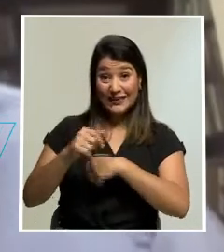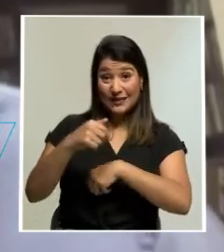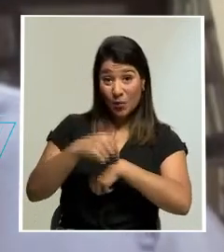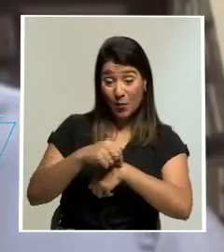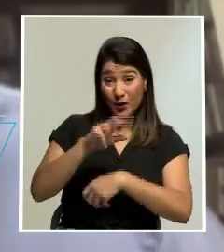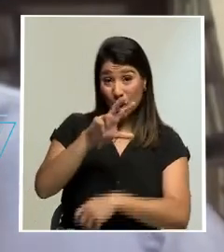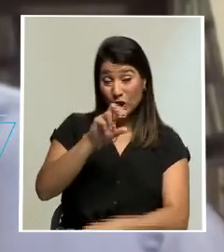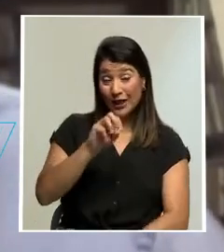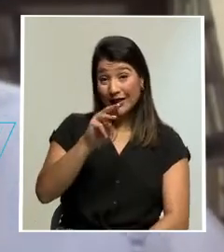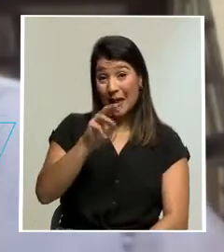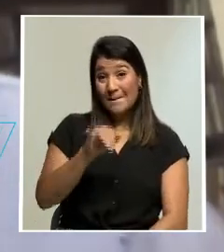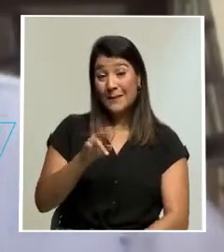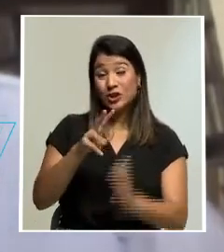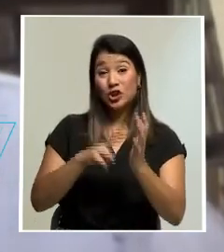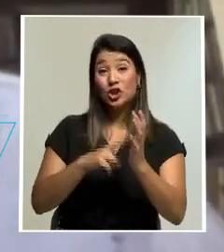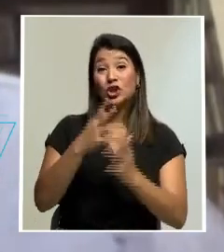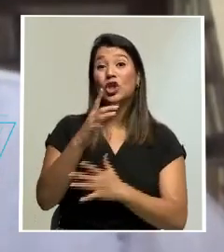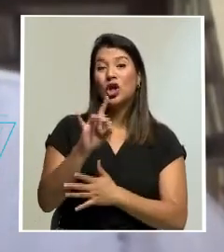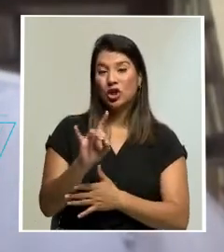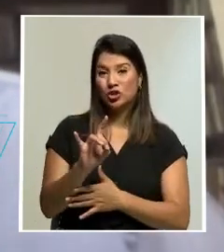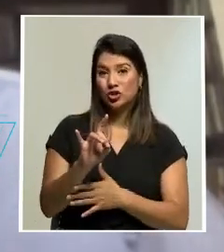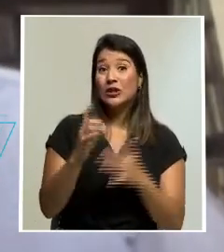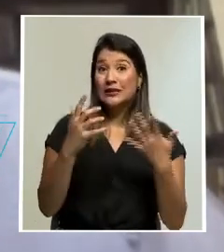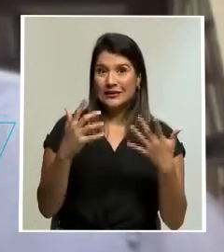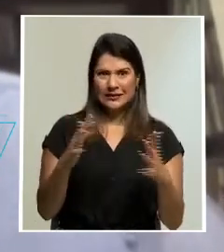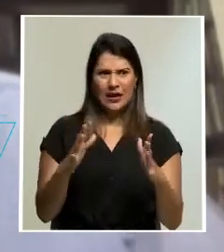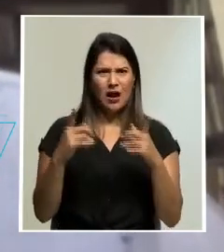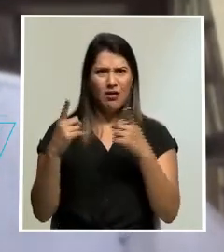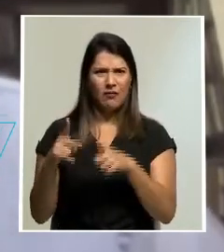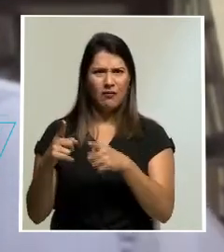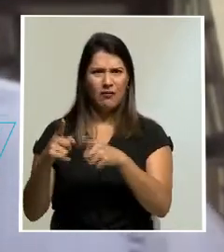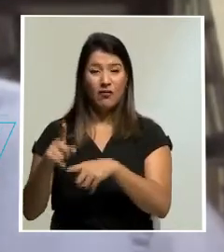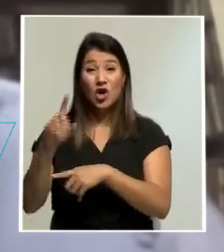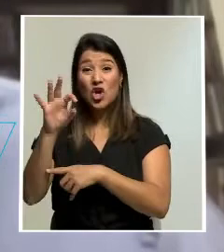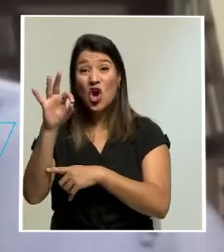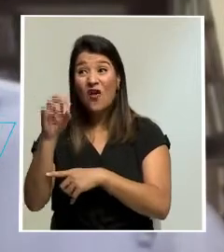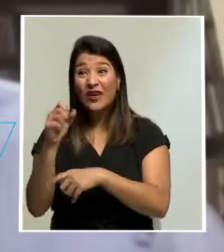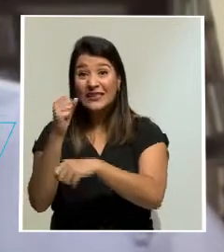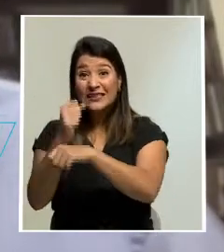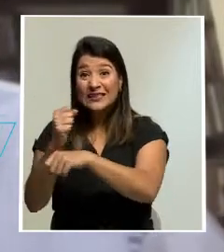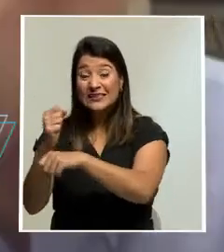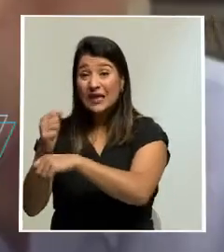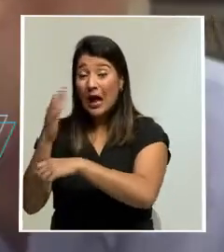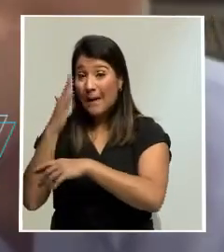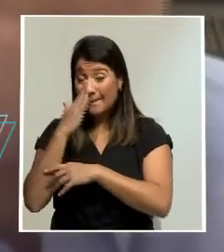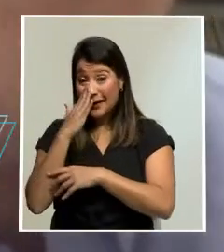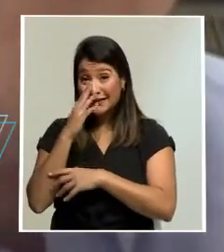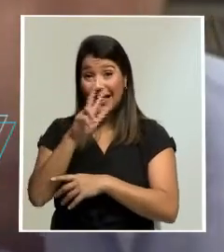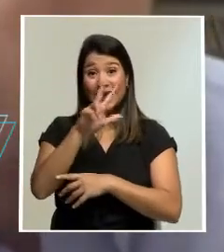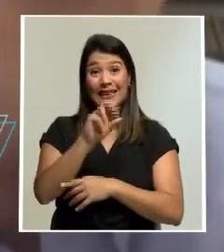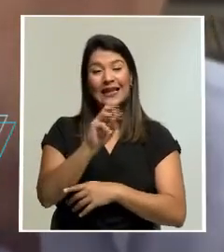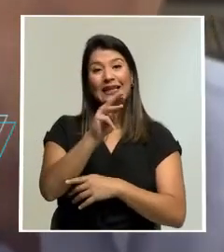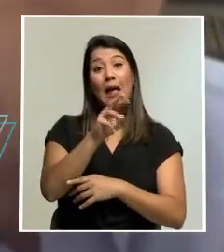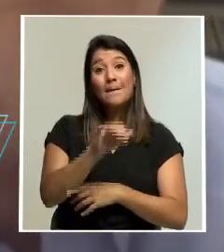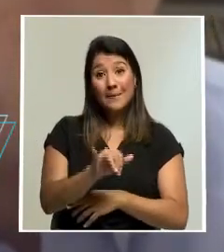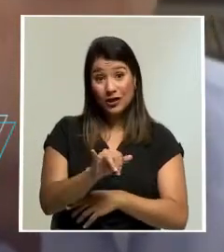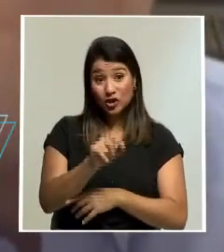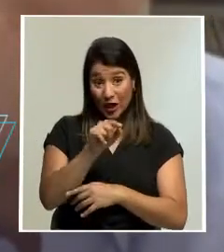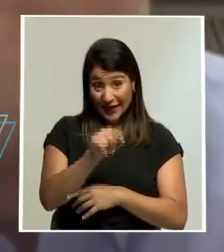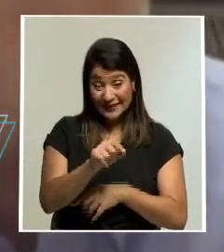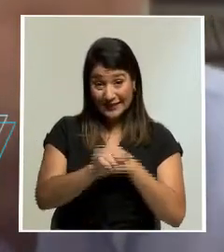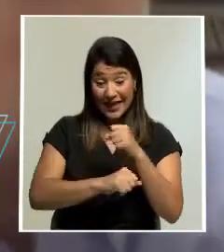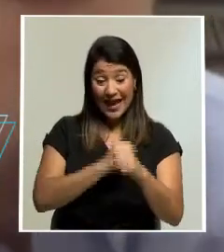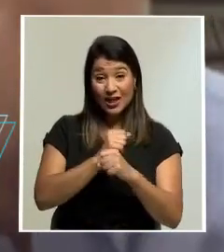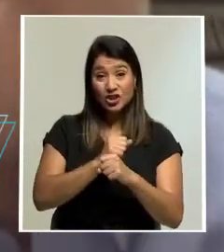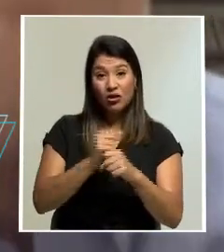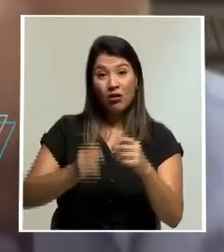de mayo de 2018, ya habían ocurrido 90 asesinatos. Bueno, el 30 de mayo hubo 19 más. Y